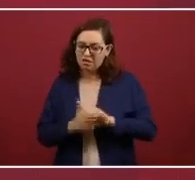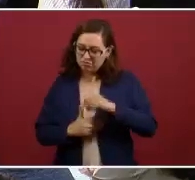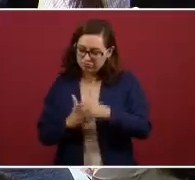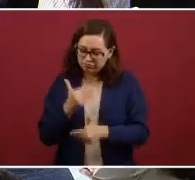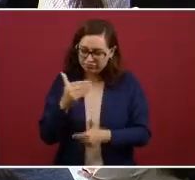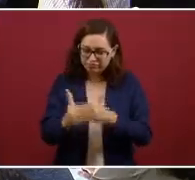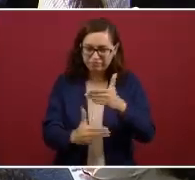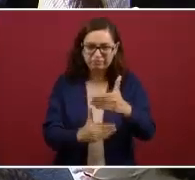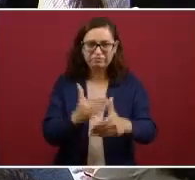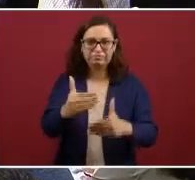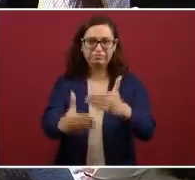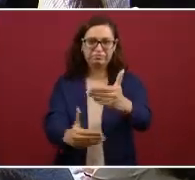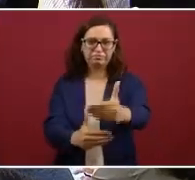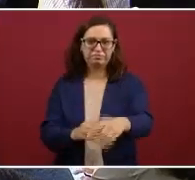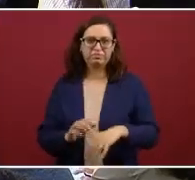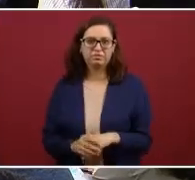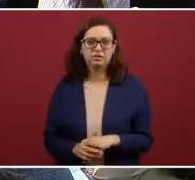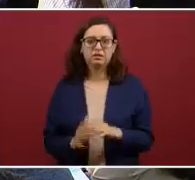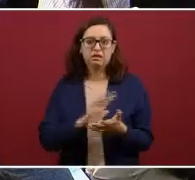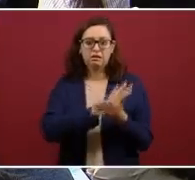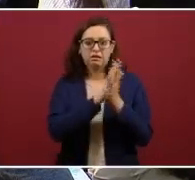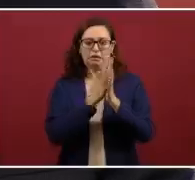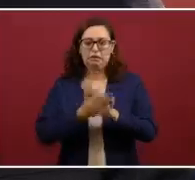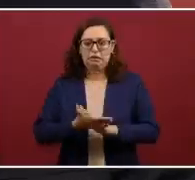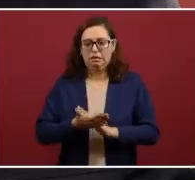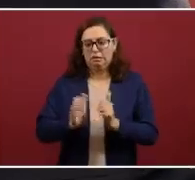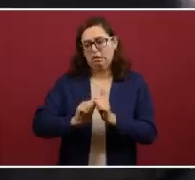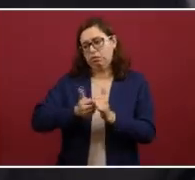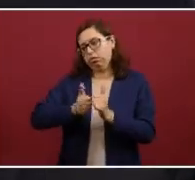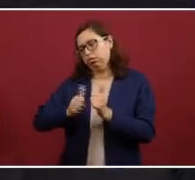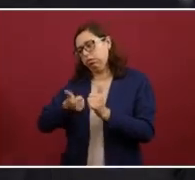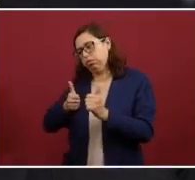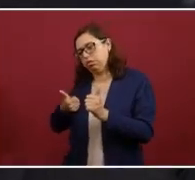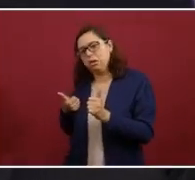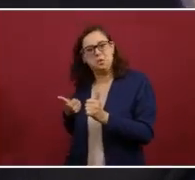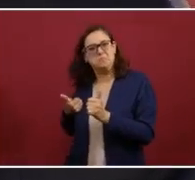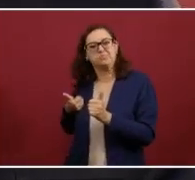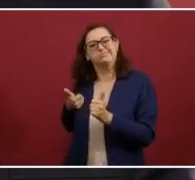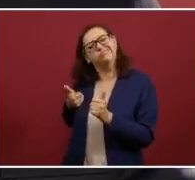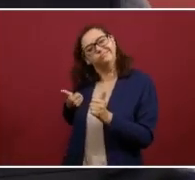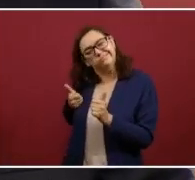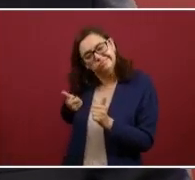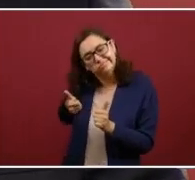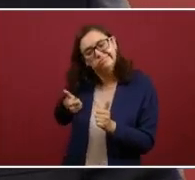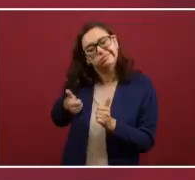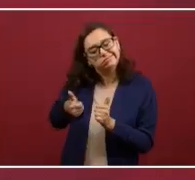que en vez de retrocesos estemos avanzando